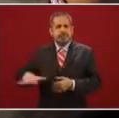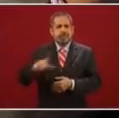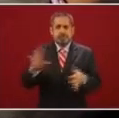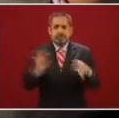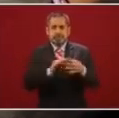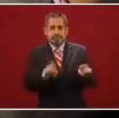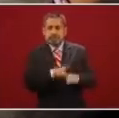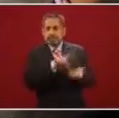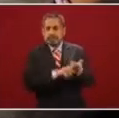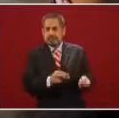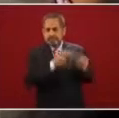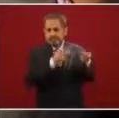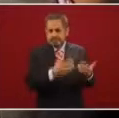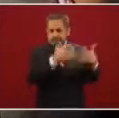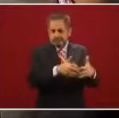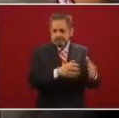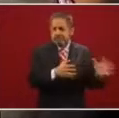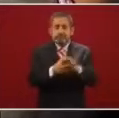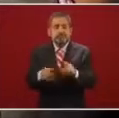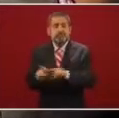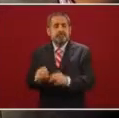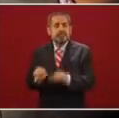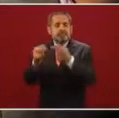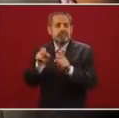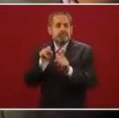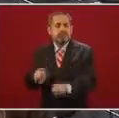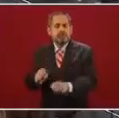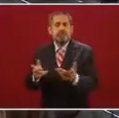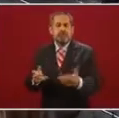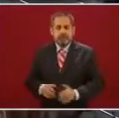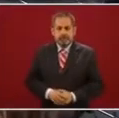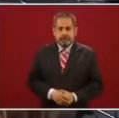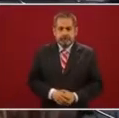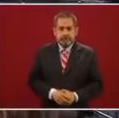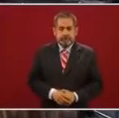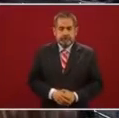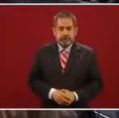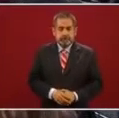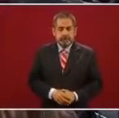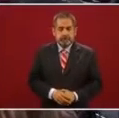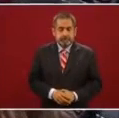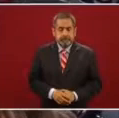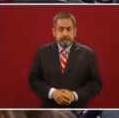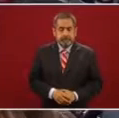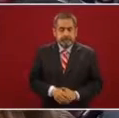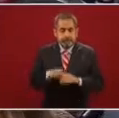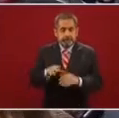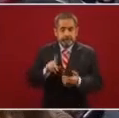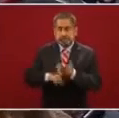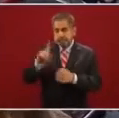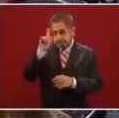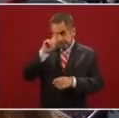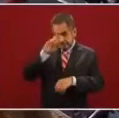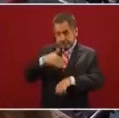Brands no tiene, pero forman parte del mismo río? Bueno, en relación con la recomendación